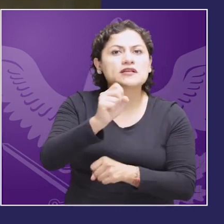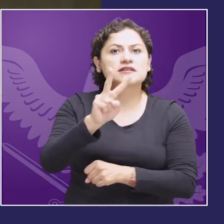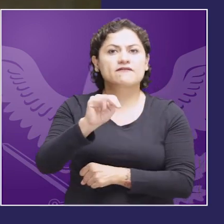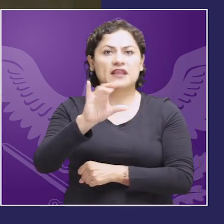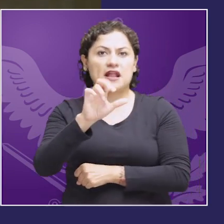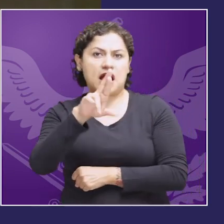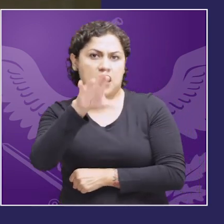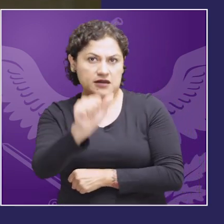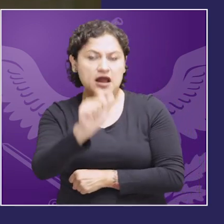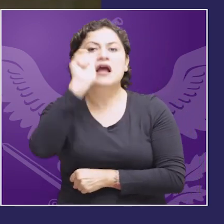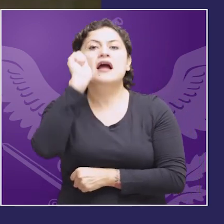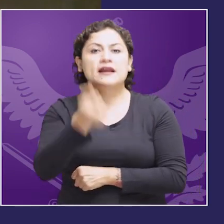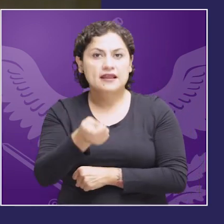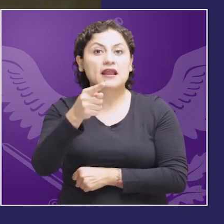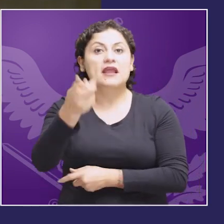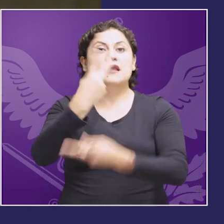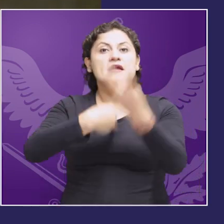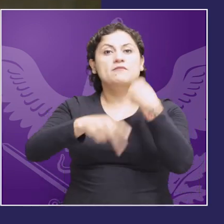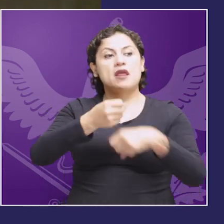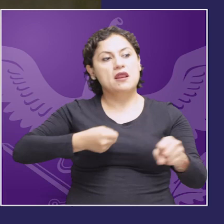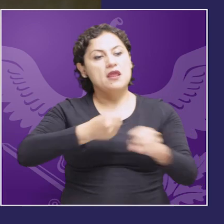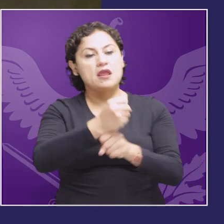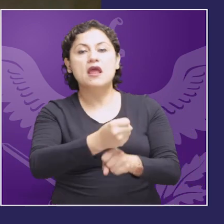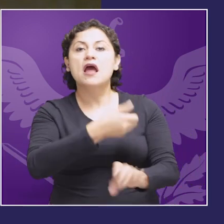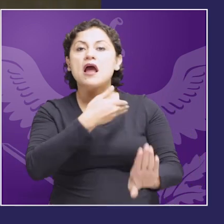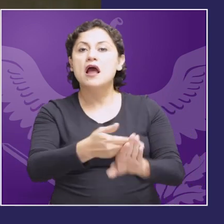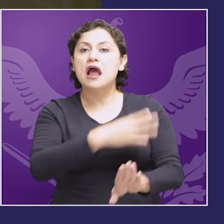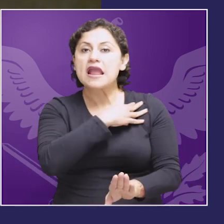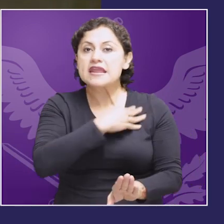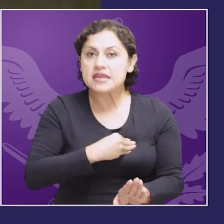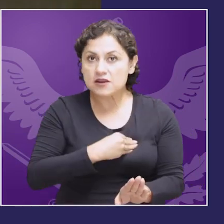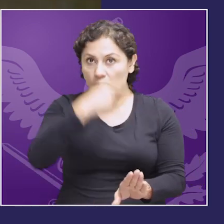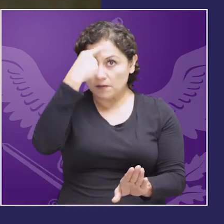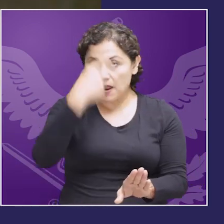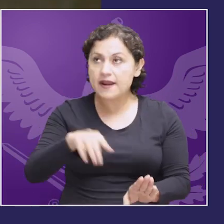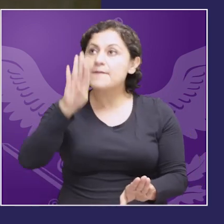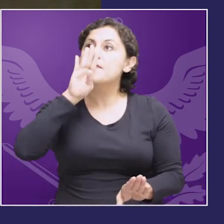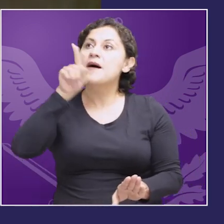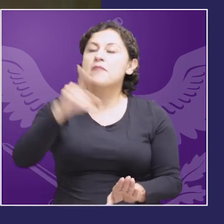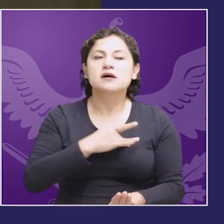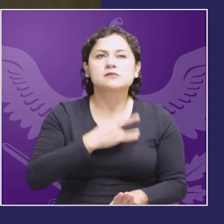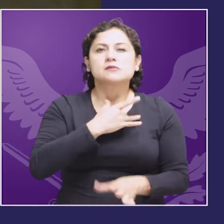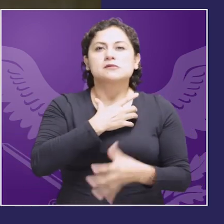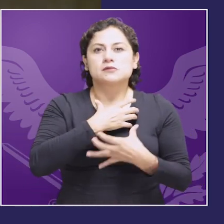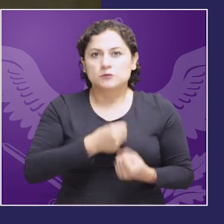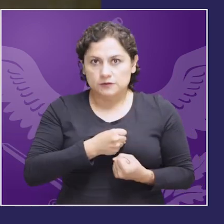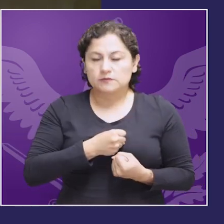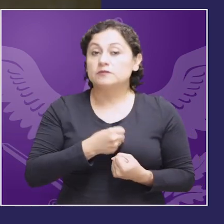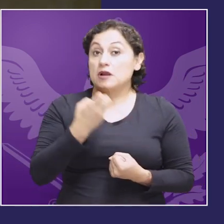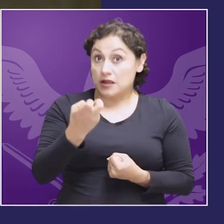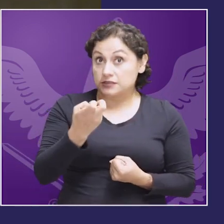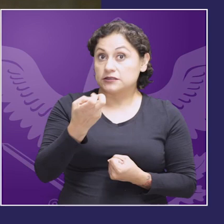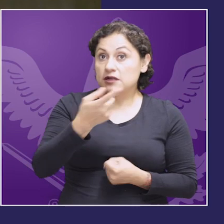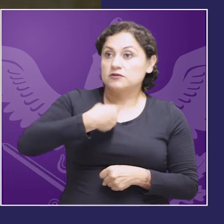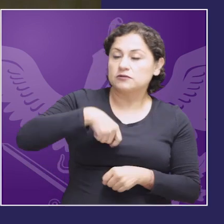vicaria, que es la violencia que se ejerce contra las mujeres a través de los hijos. Vamos a ver de qué se trata, vamos a escuchar a las